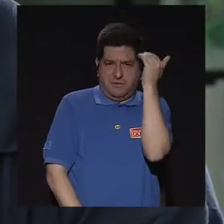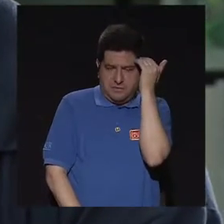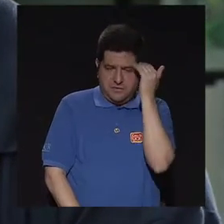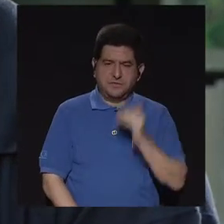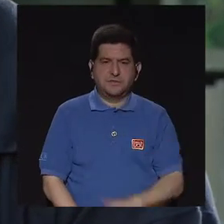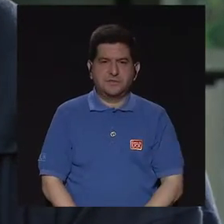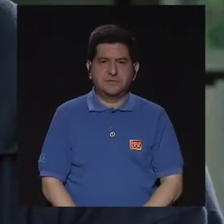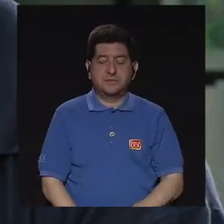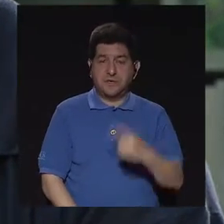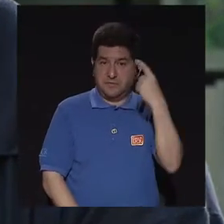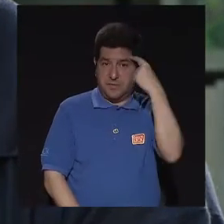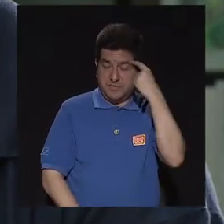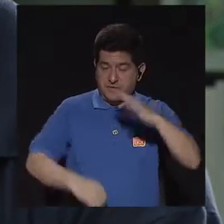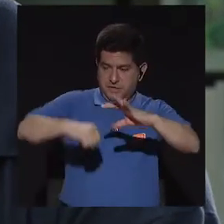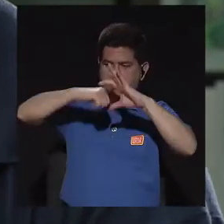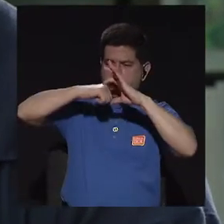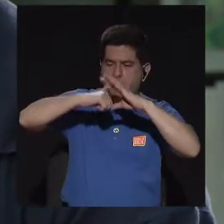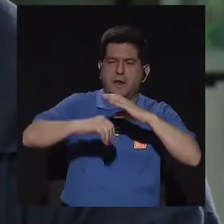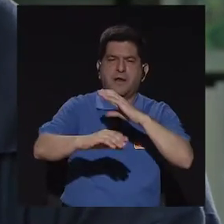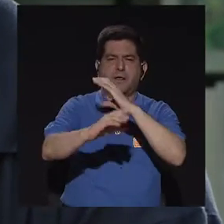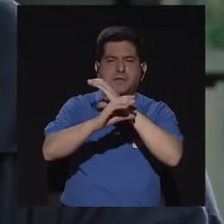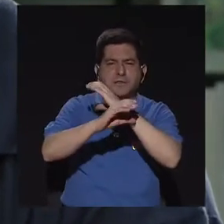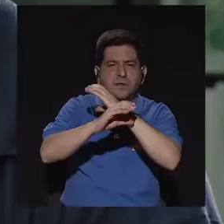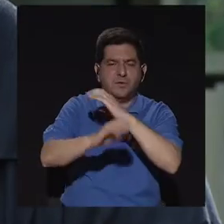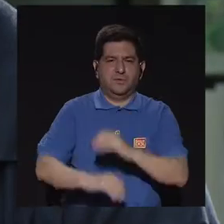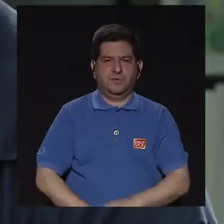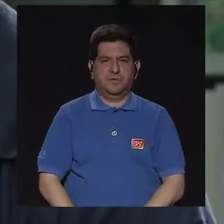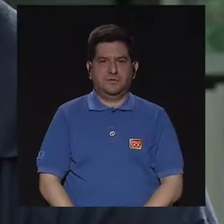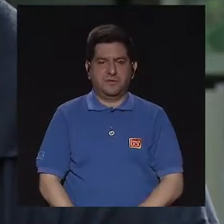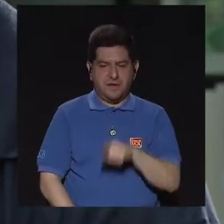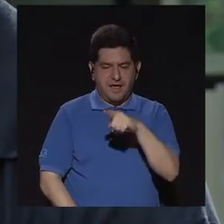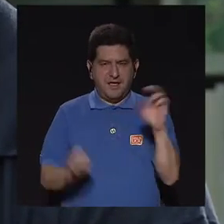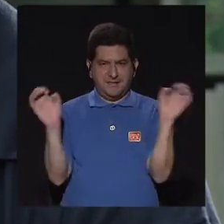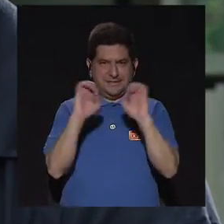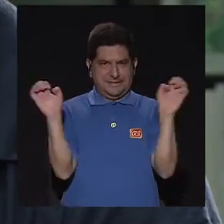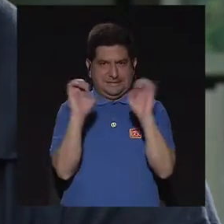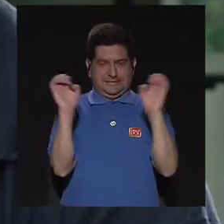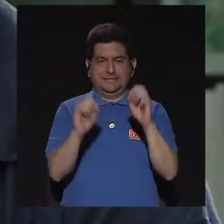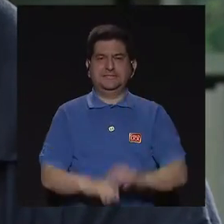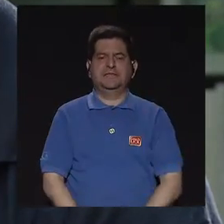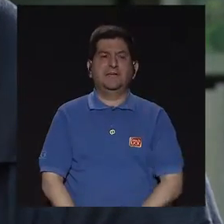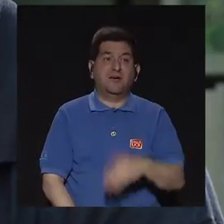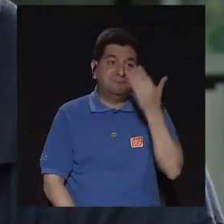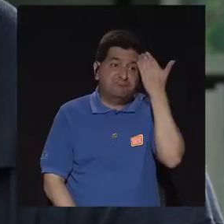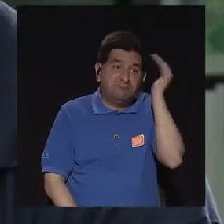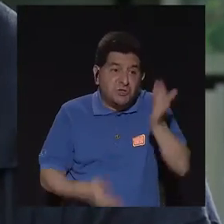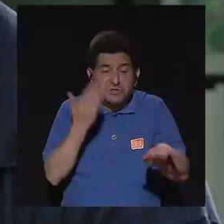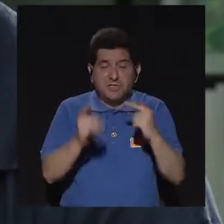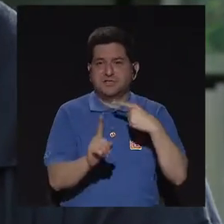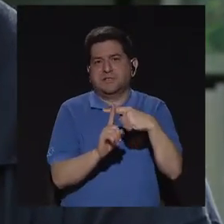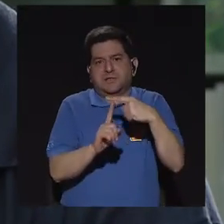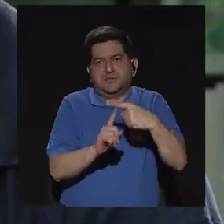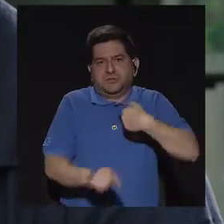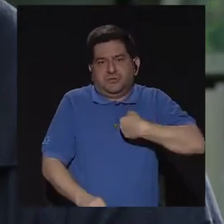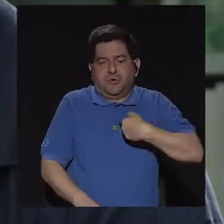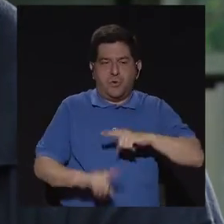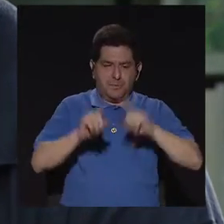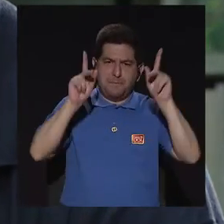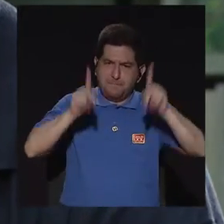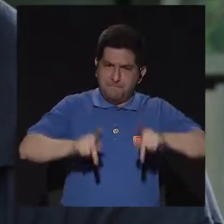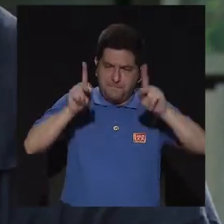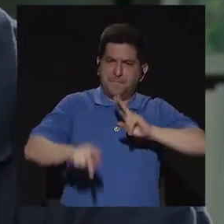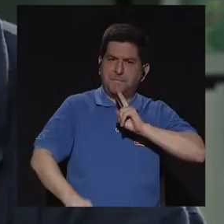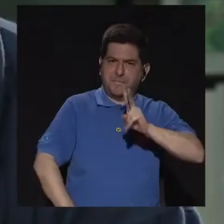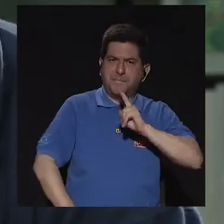sobre cuidar el planeta. Yo siento como esta energía, yo tengo, no sé, tal vez sea un poco optimista, pero yo sí siento